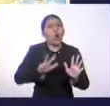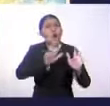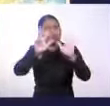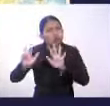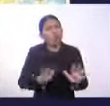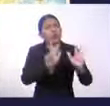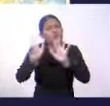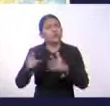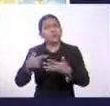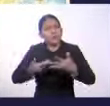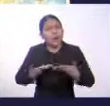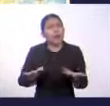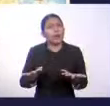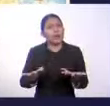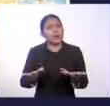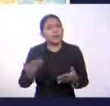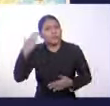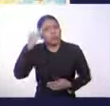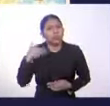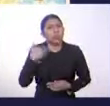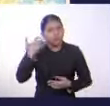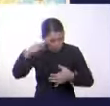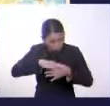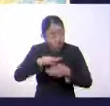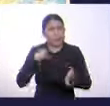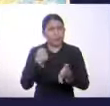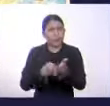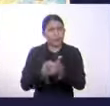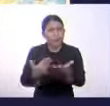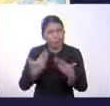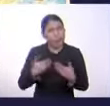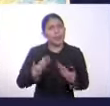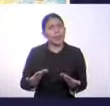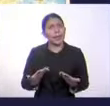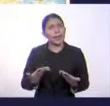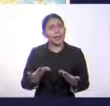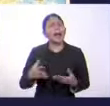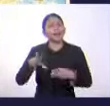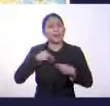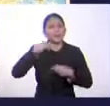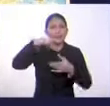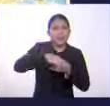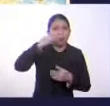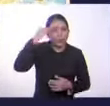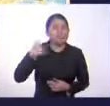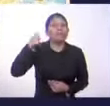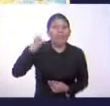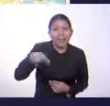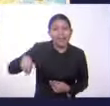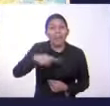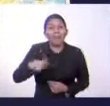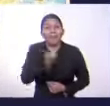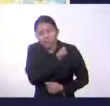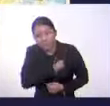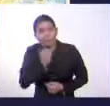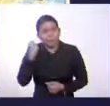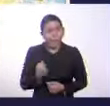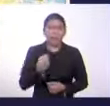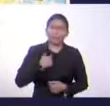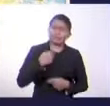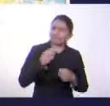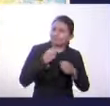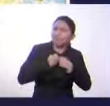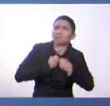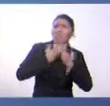Es la caída de mujeres sufragistas la que ha hecho que ahora se reconozca el voto de la mujer. Sin duda, tema